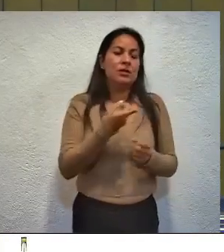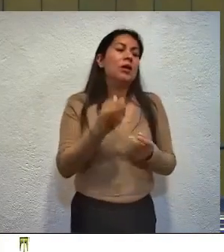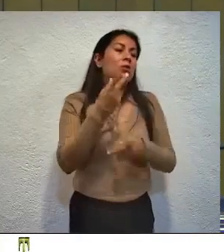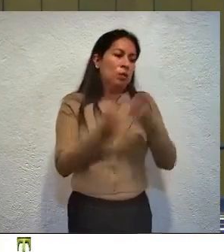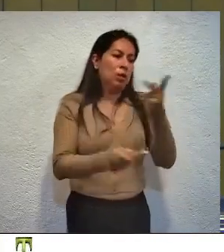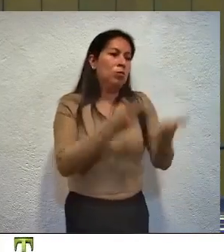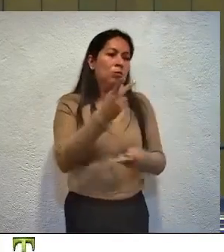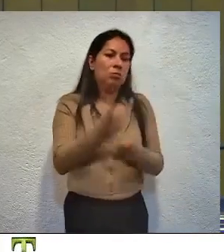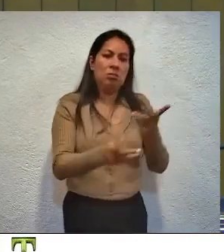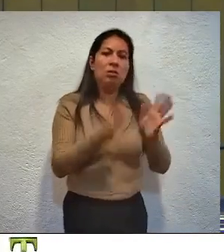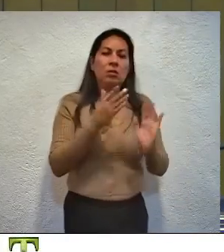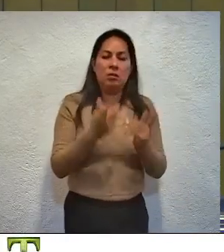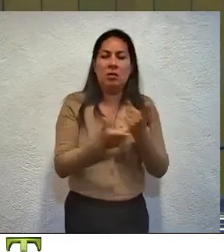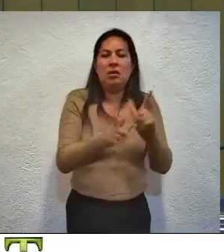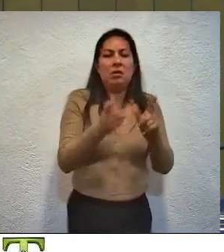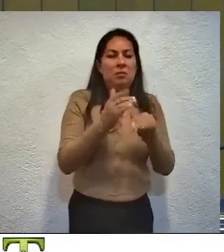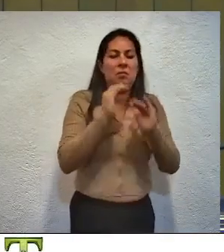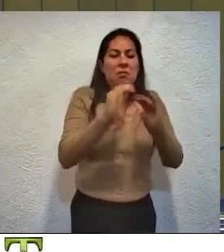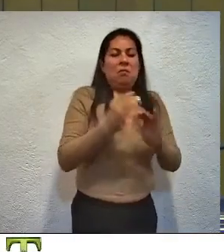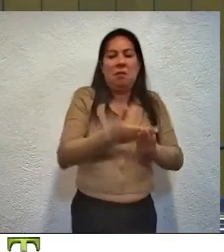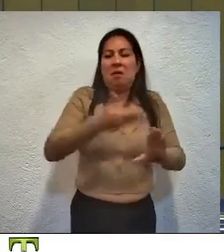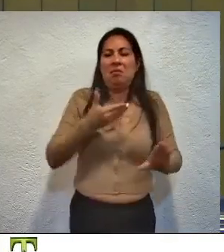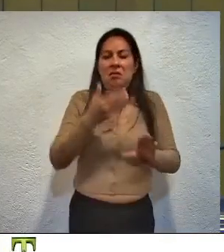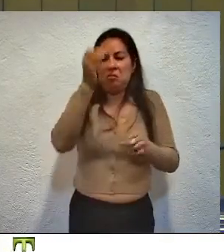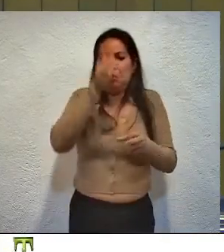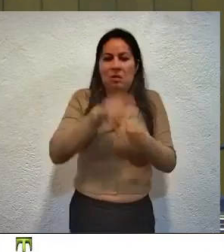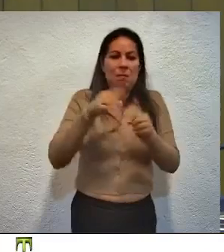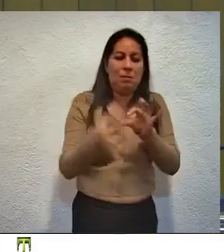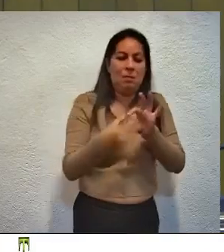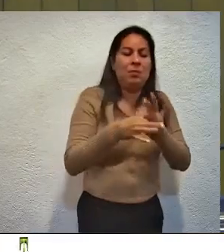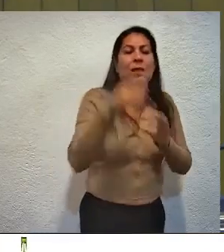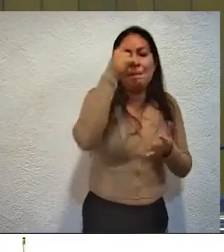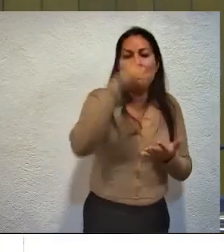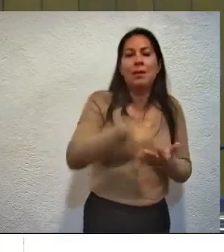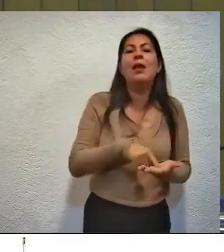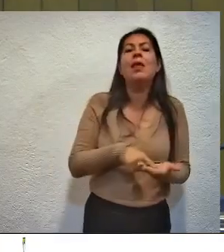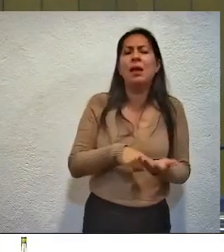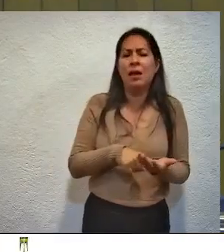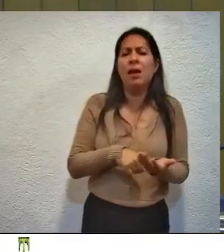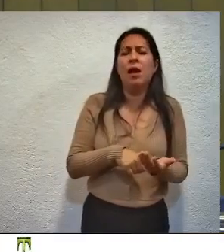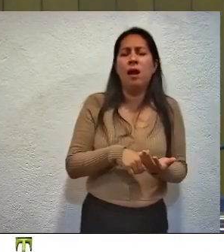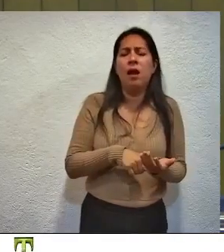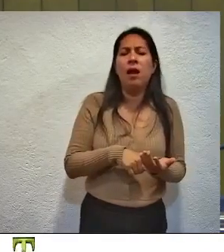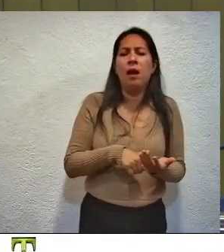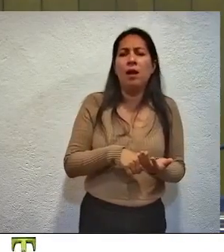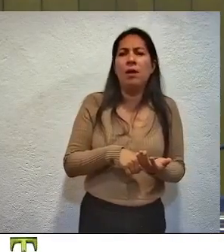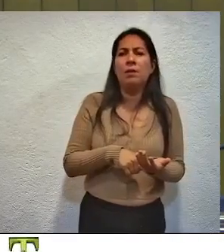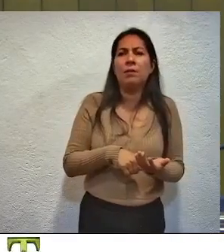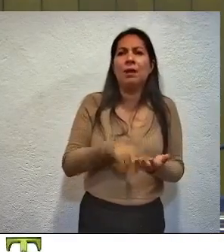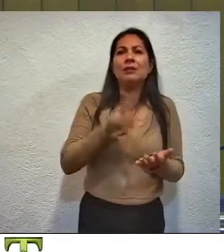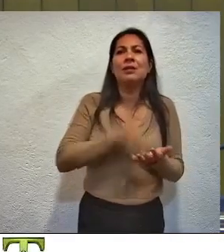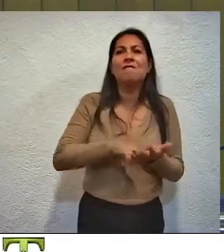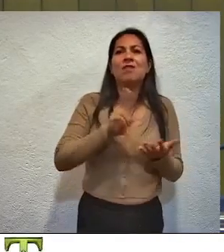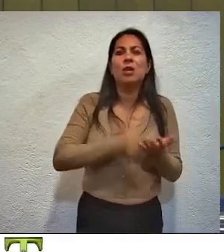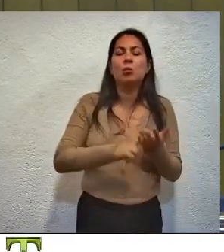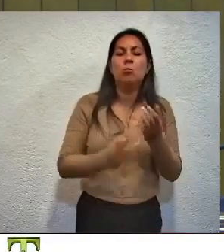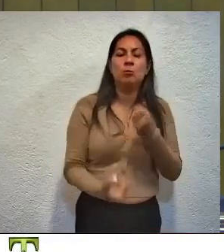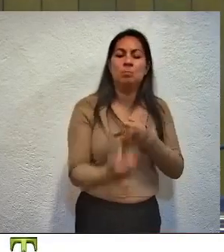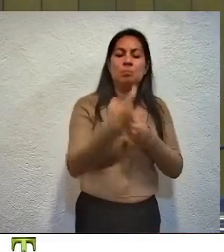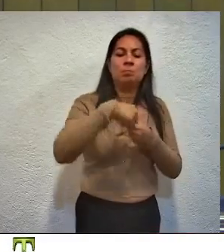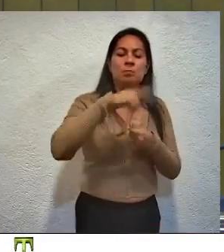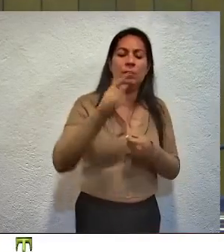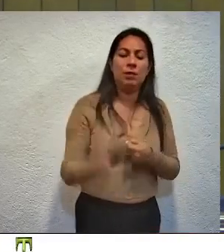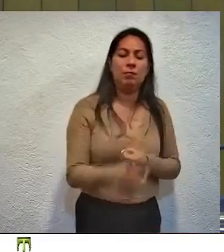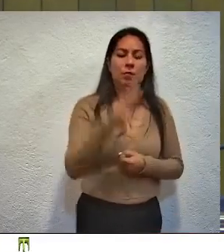consulta libre, previa, informada y culturalmente adecuada para que se valore la incorporación del